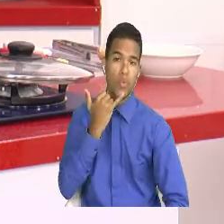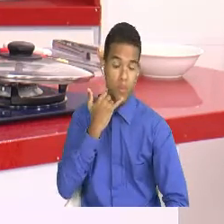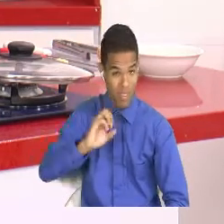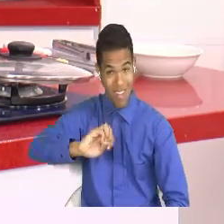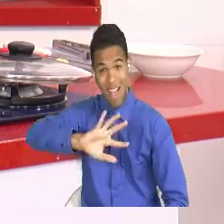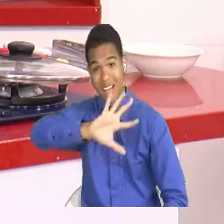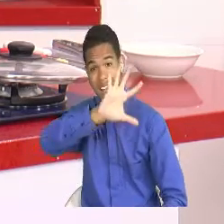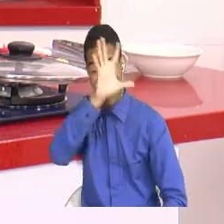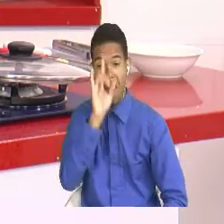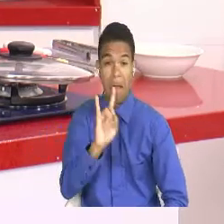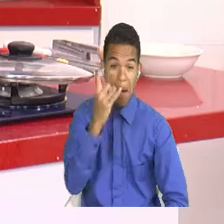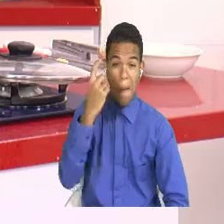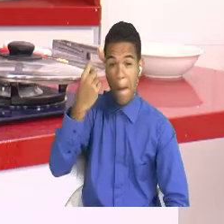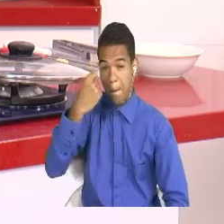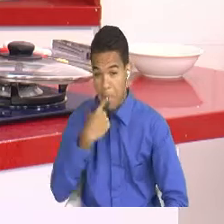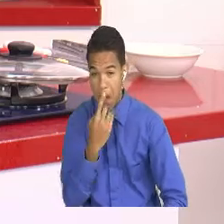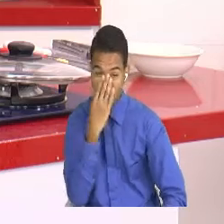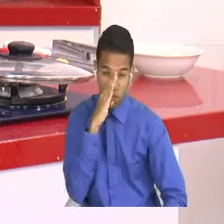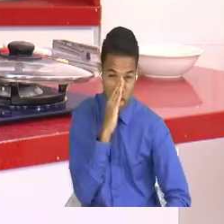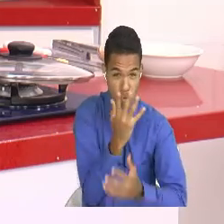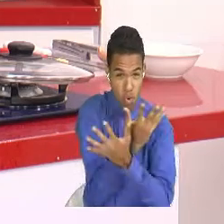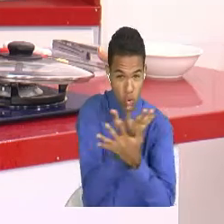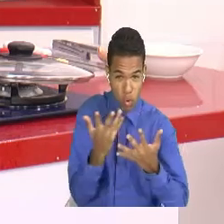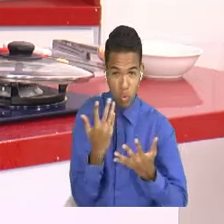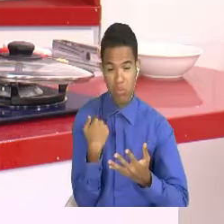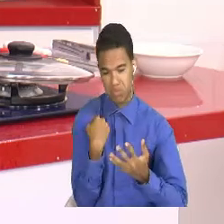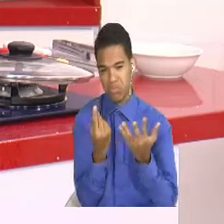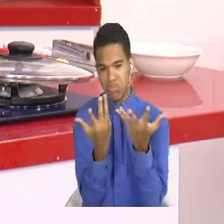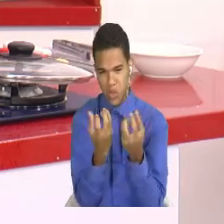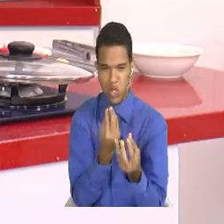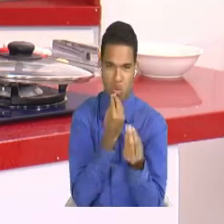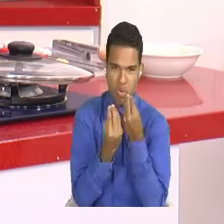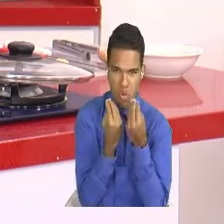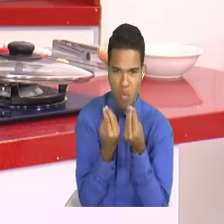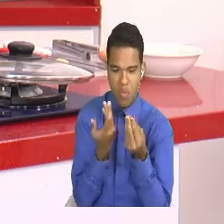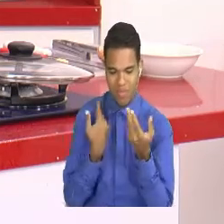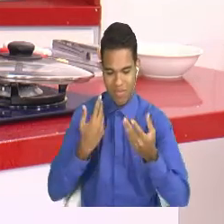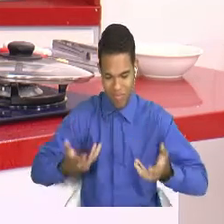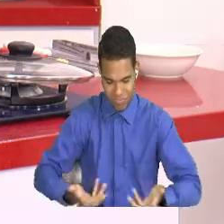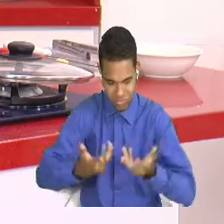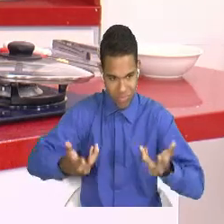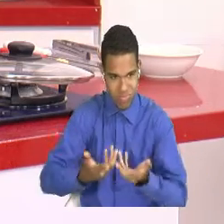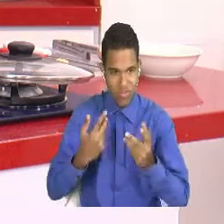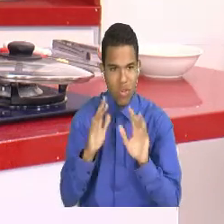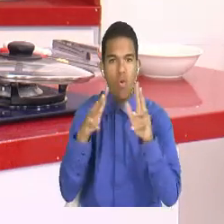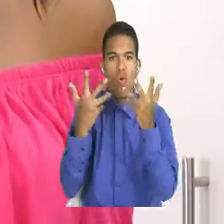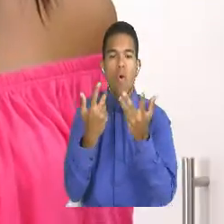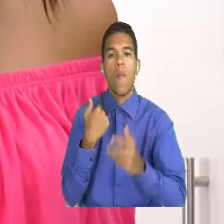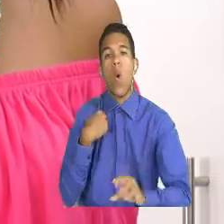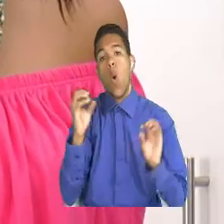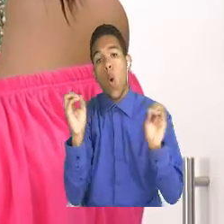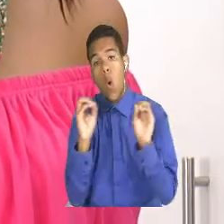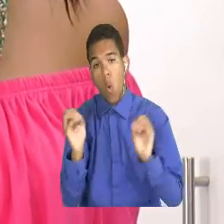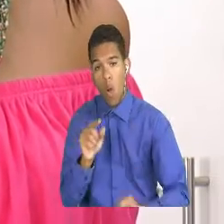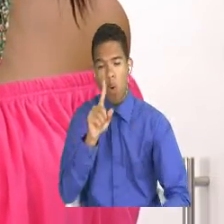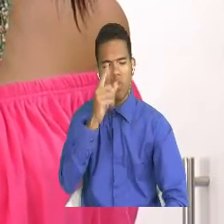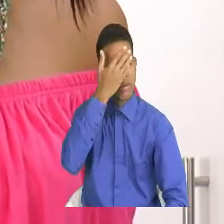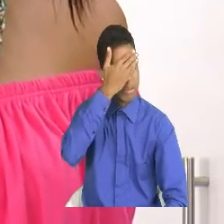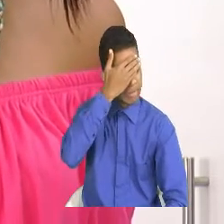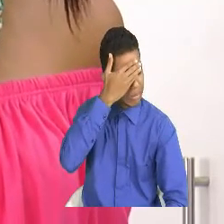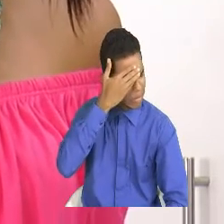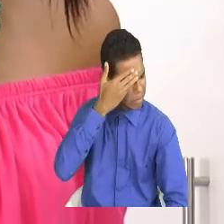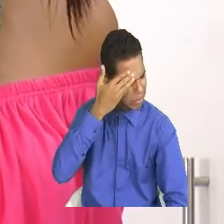tienen alguna pregunta, alguna inquietud con alguna receta, con recetas anteriores que ya hayamos hecho o si quieren que complementemos una receta de la que usted no se acuerda, pues bueno, lo